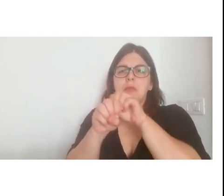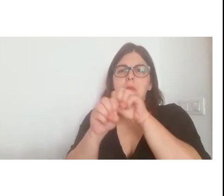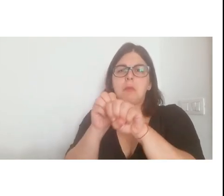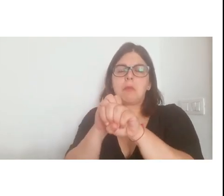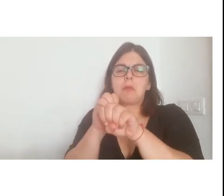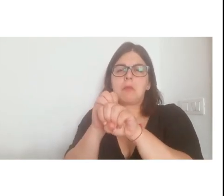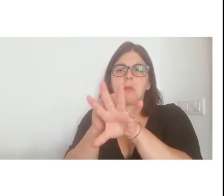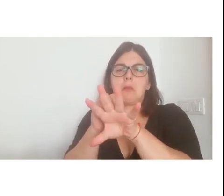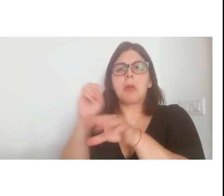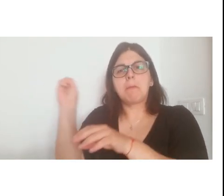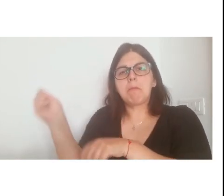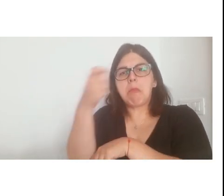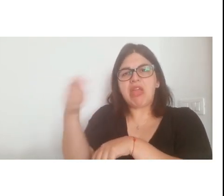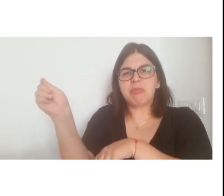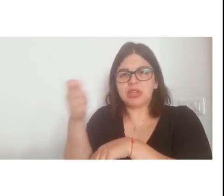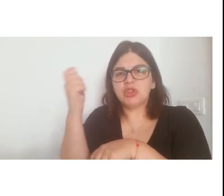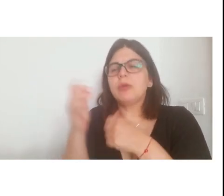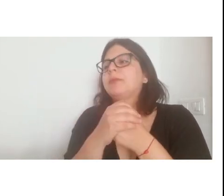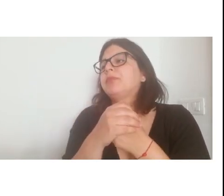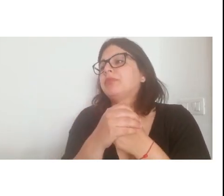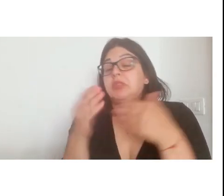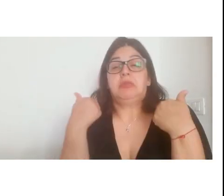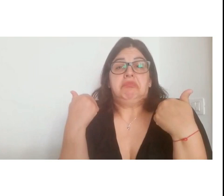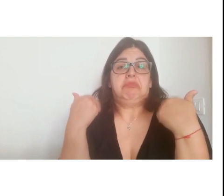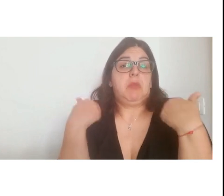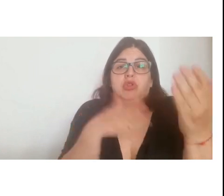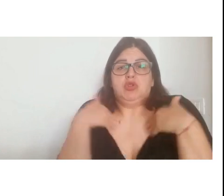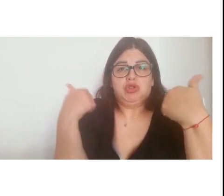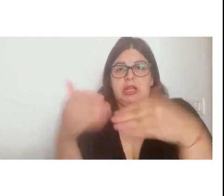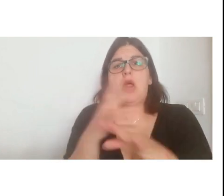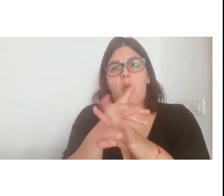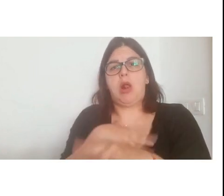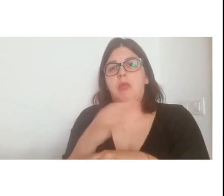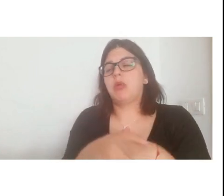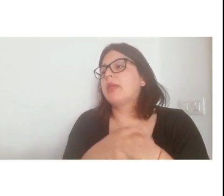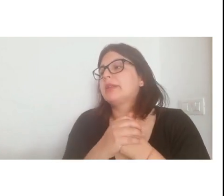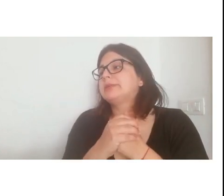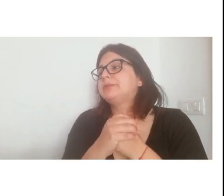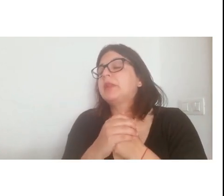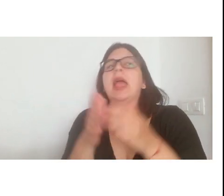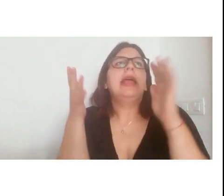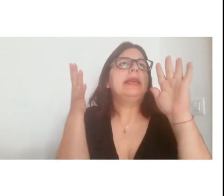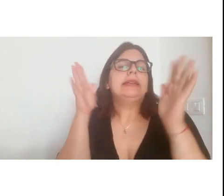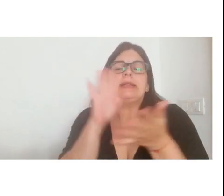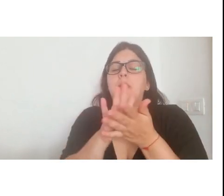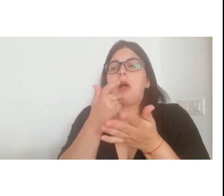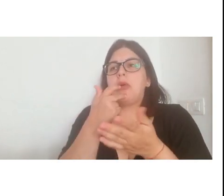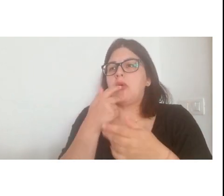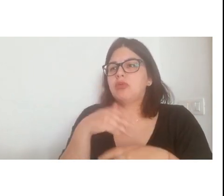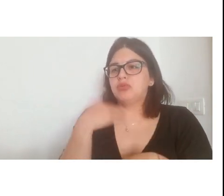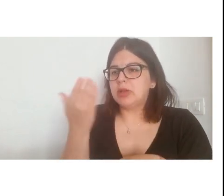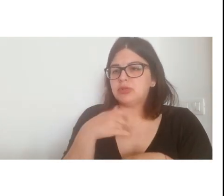pois a xogar. Conserva sempre os ánimos, aínda que teñas ás veces fracasos ou problemas, pois tes